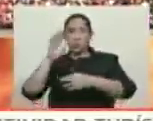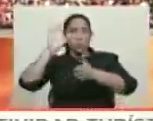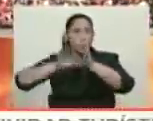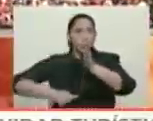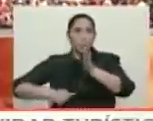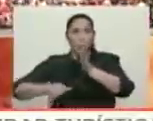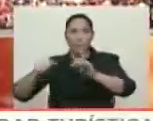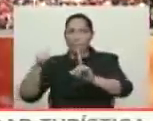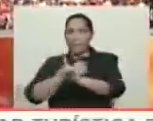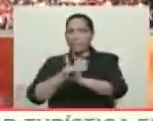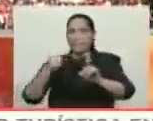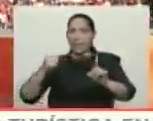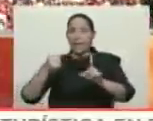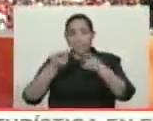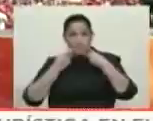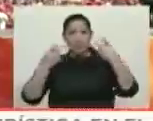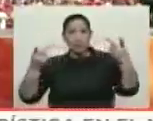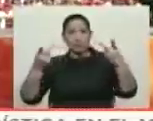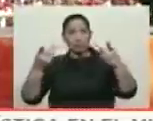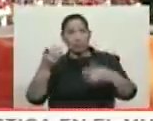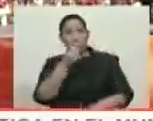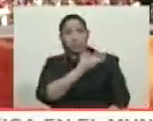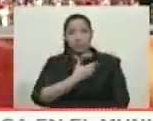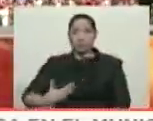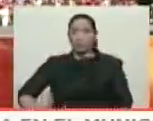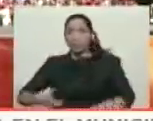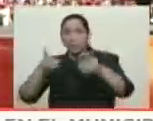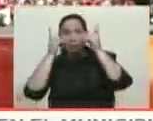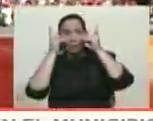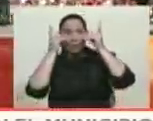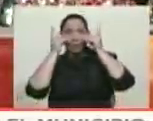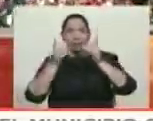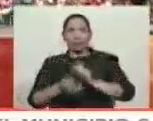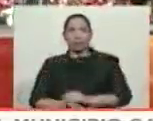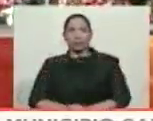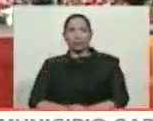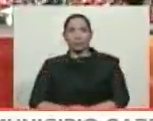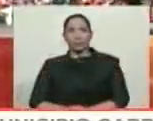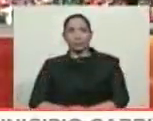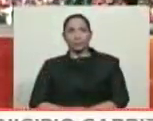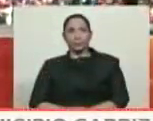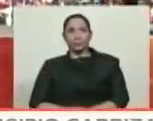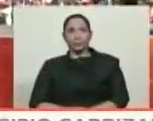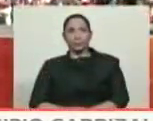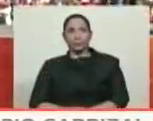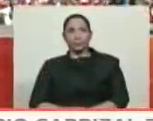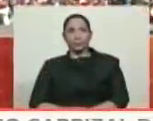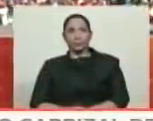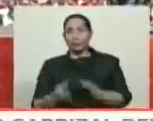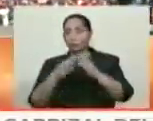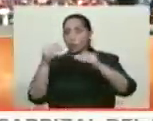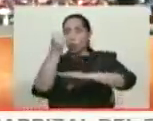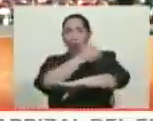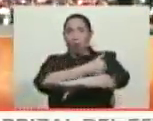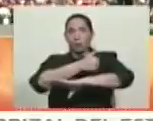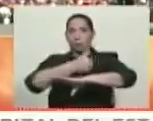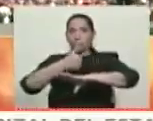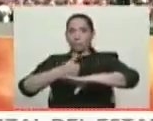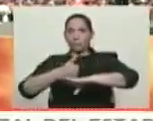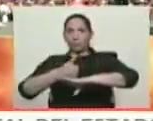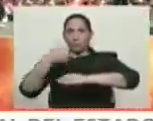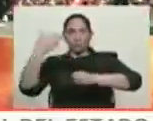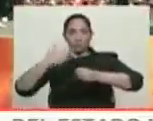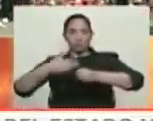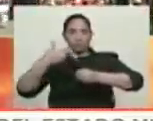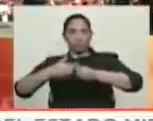También ha sido parte del mensaje de la vicepresidenta ejecutiva de la República, Delcy Rodríguez, y de las autoridades de